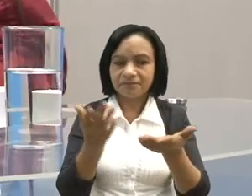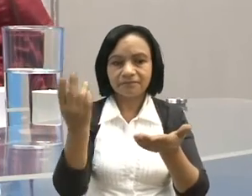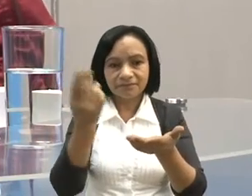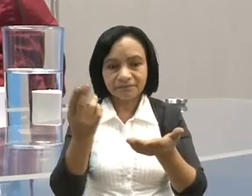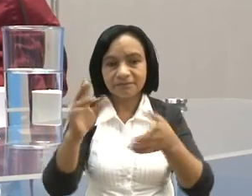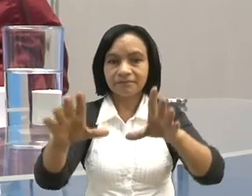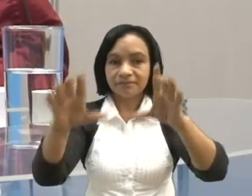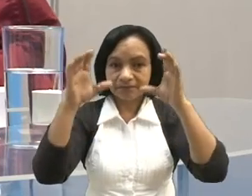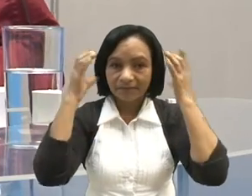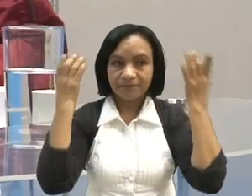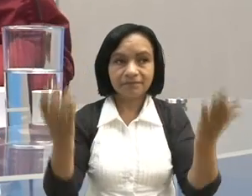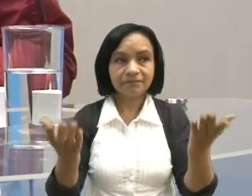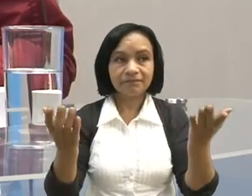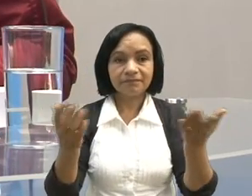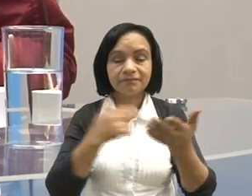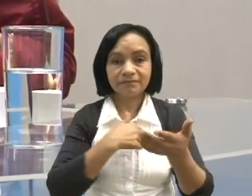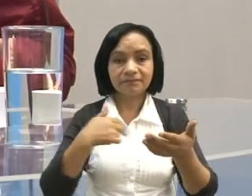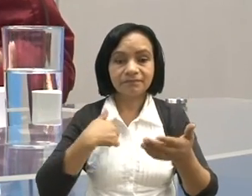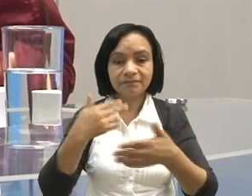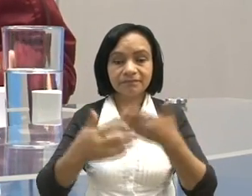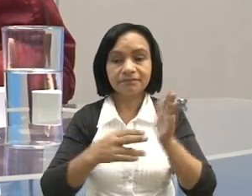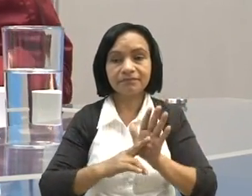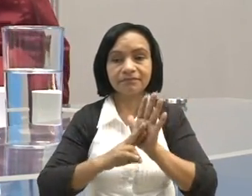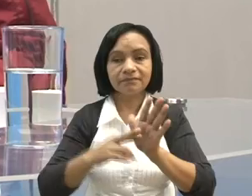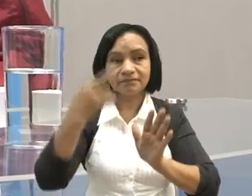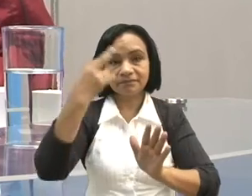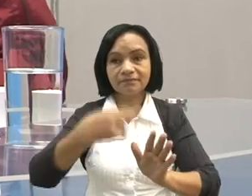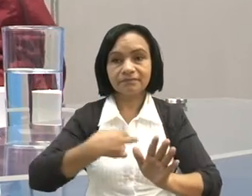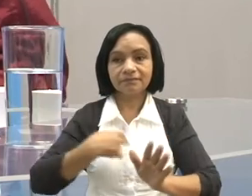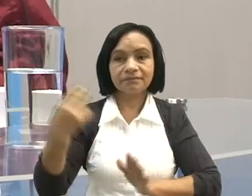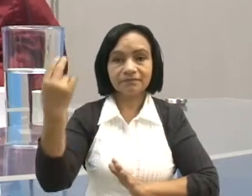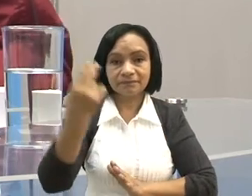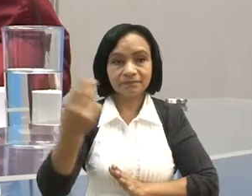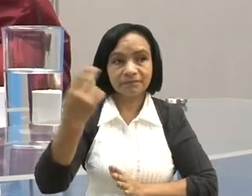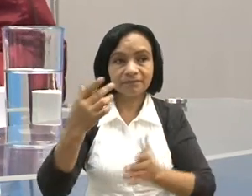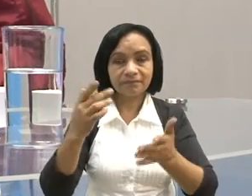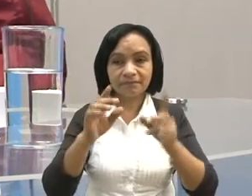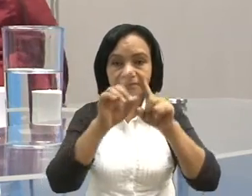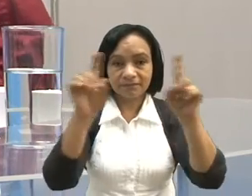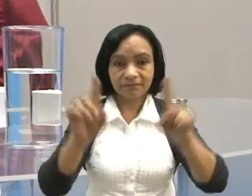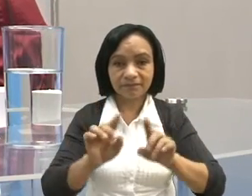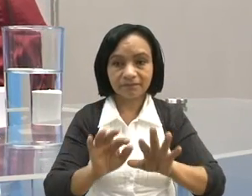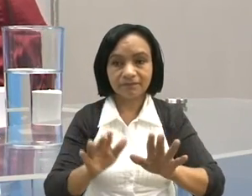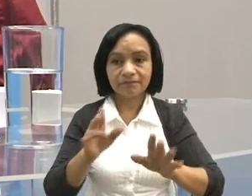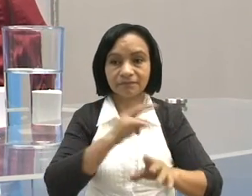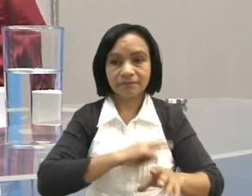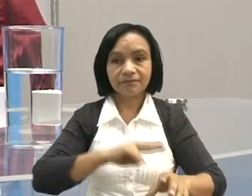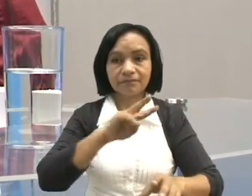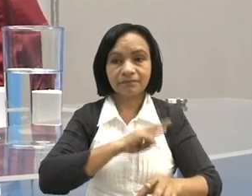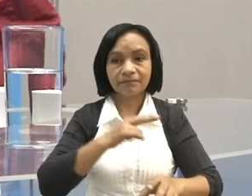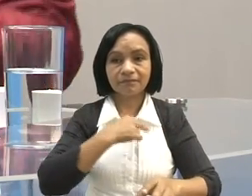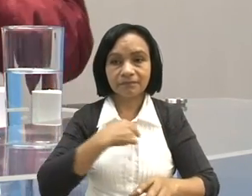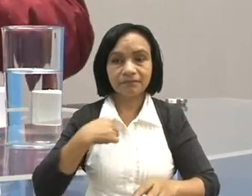de la clase, para ir creando la responsabilidad en el uso de la tecnología, porque esa es parte de los valores que tenemos, que